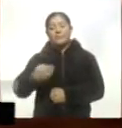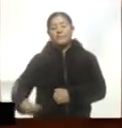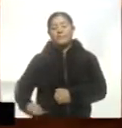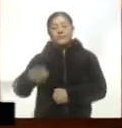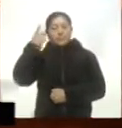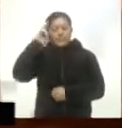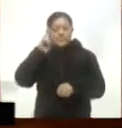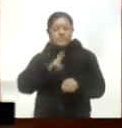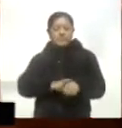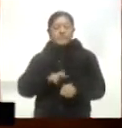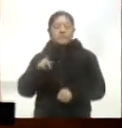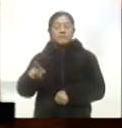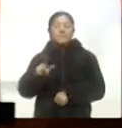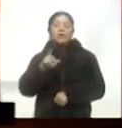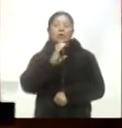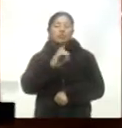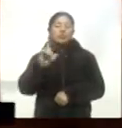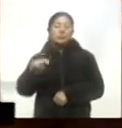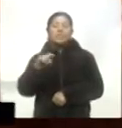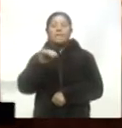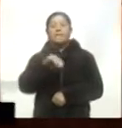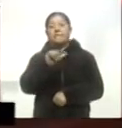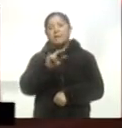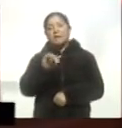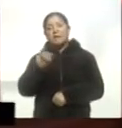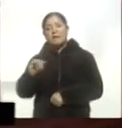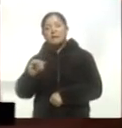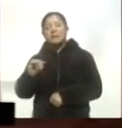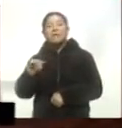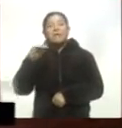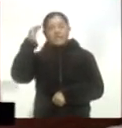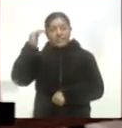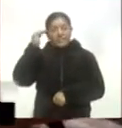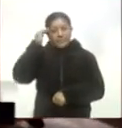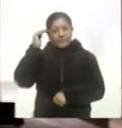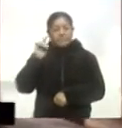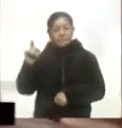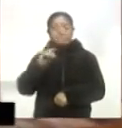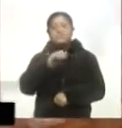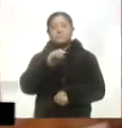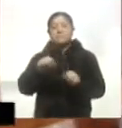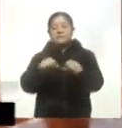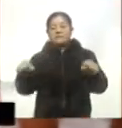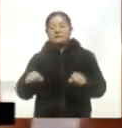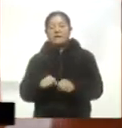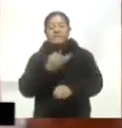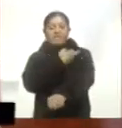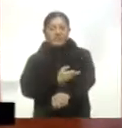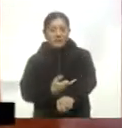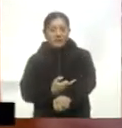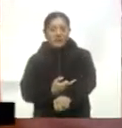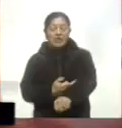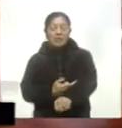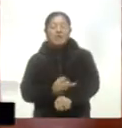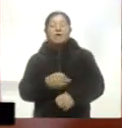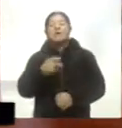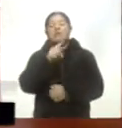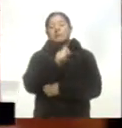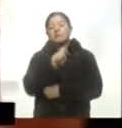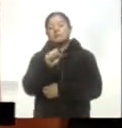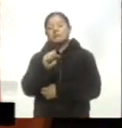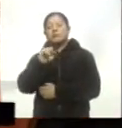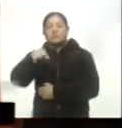del Congreso Local; Maricruz Cortés, magistrada integrante de la Sala Civil y Familiar del Tribunal Superior de Justicia del